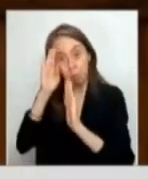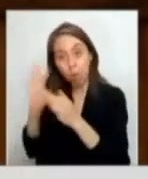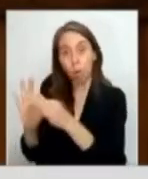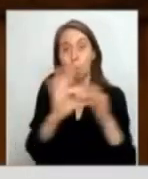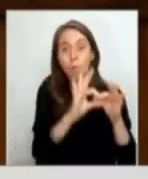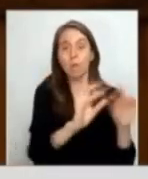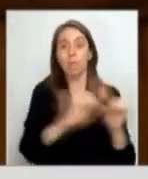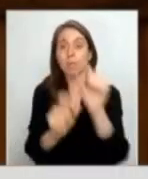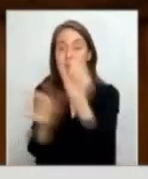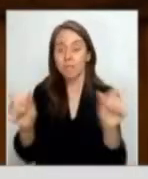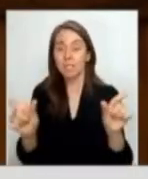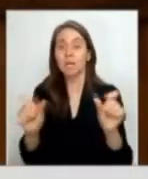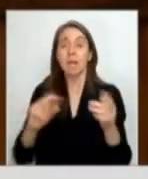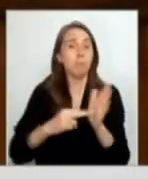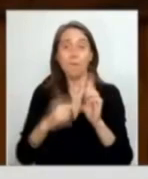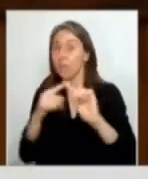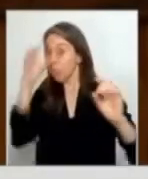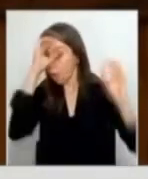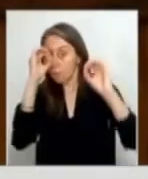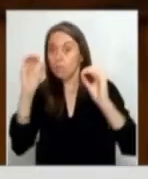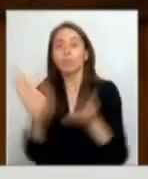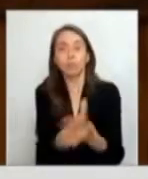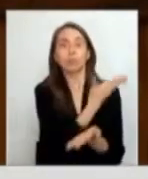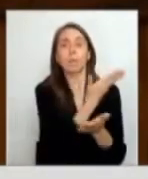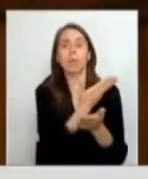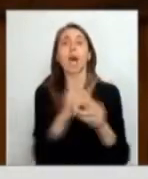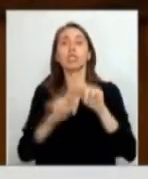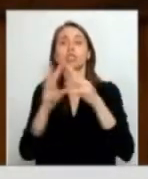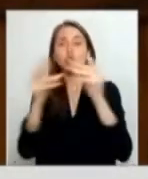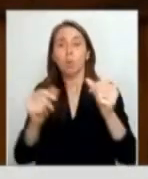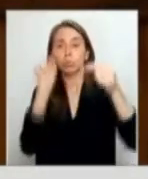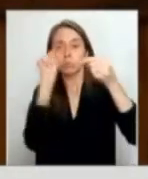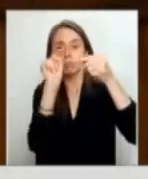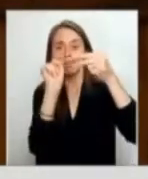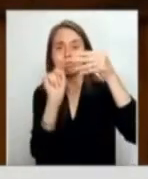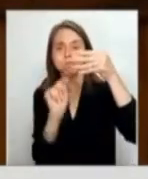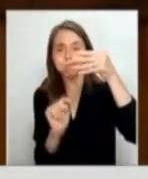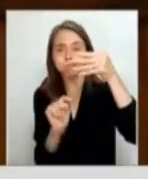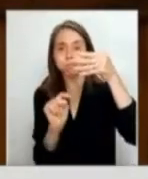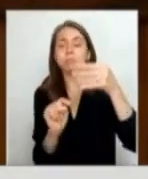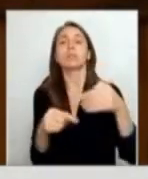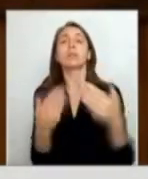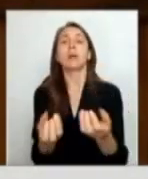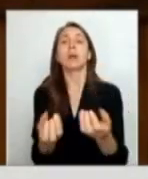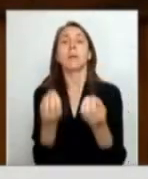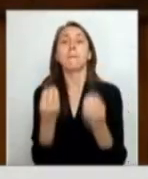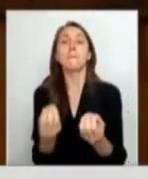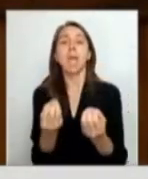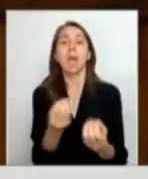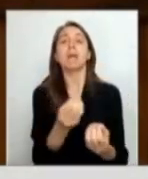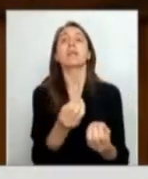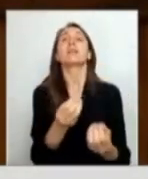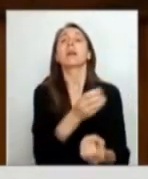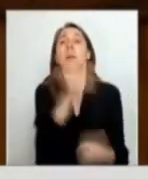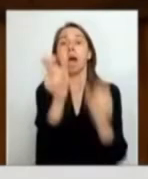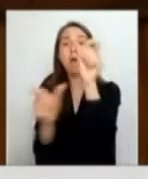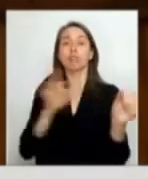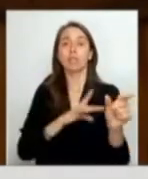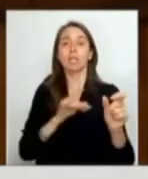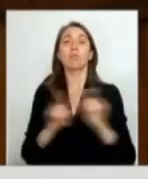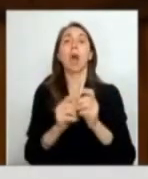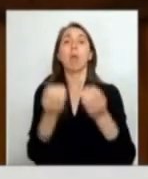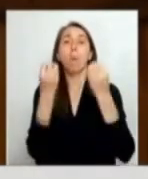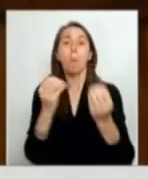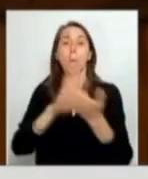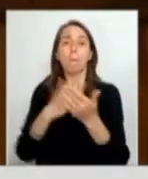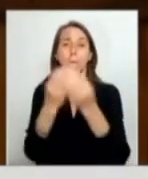haya que hacerlo y ponernos de acuerdo en soluciones concretas que den bienestar con mayúscula a nuestros compatriotas. Es por ello